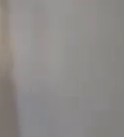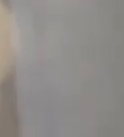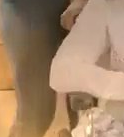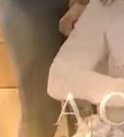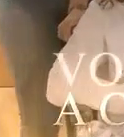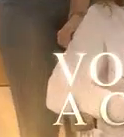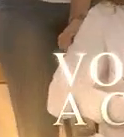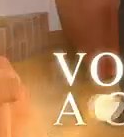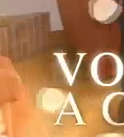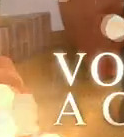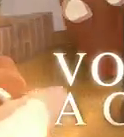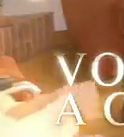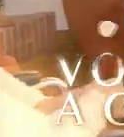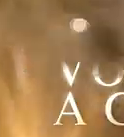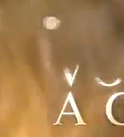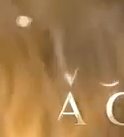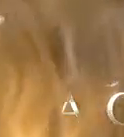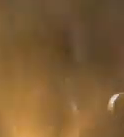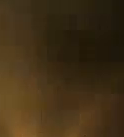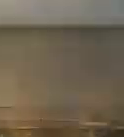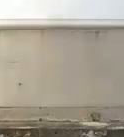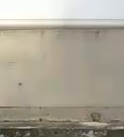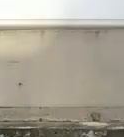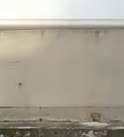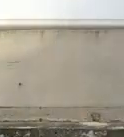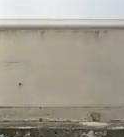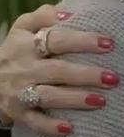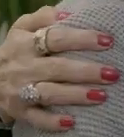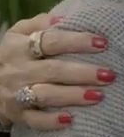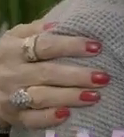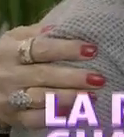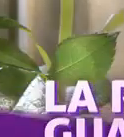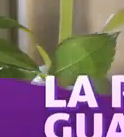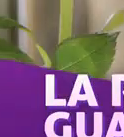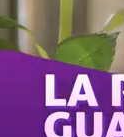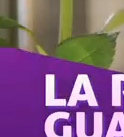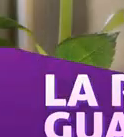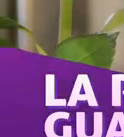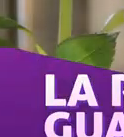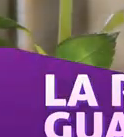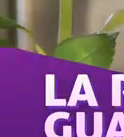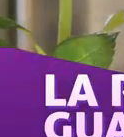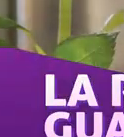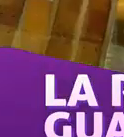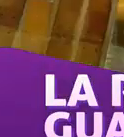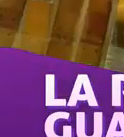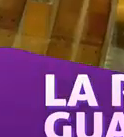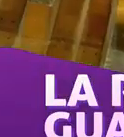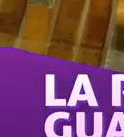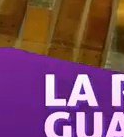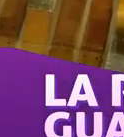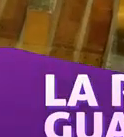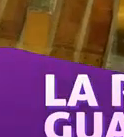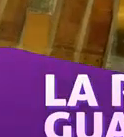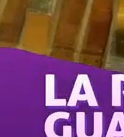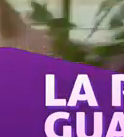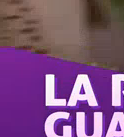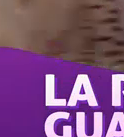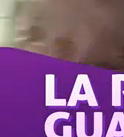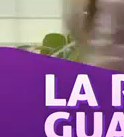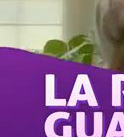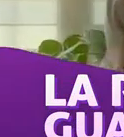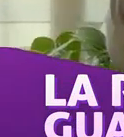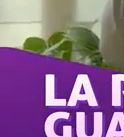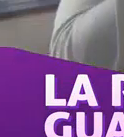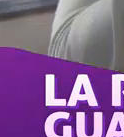es volver a creer. Gracias por salvar la vida. La Rosa de Guadalupe. Lunes a viernes 11 horas